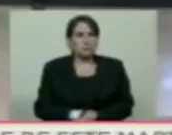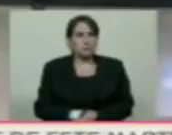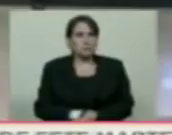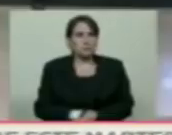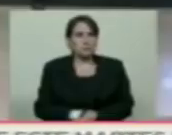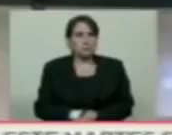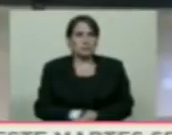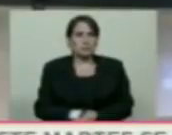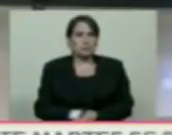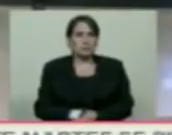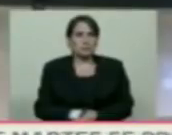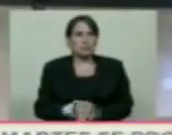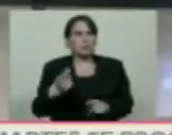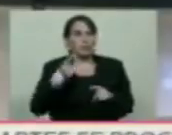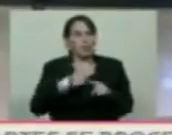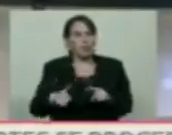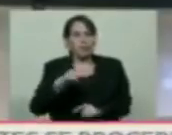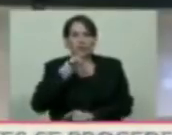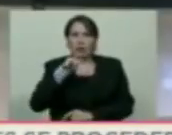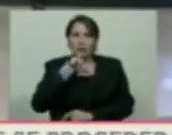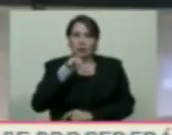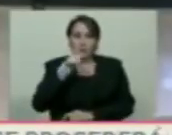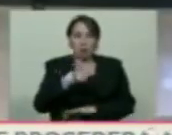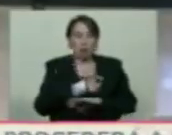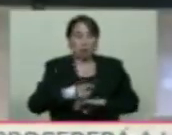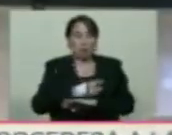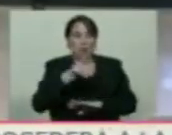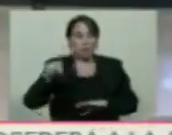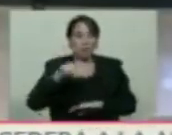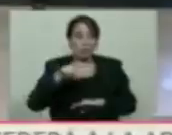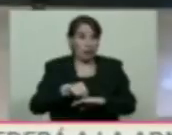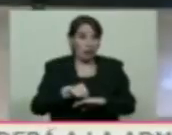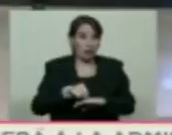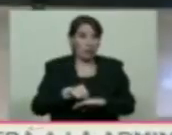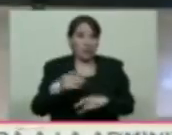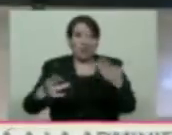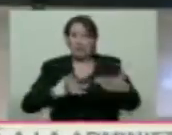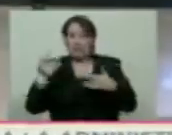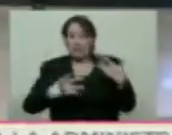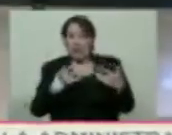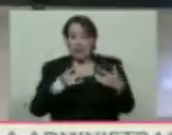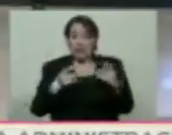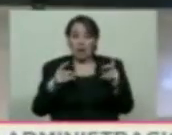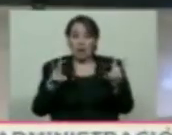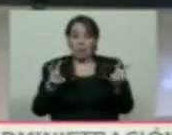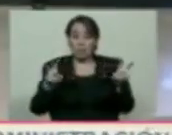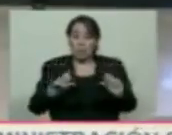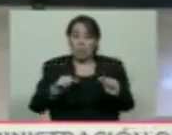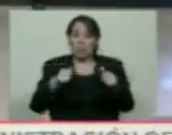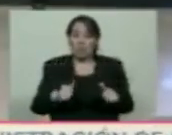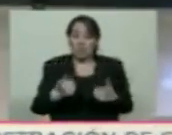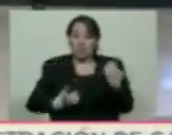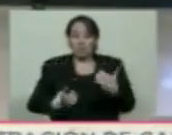Y en otras informaciones les comentamos que el Gobierno Nacional anunció la reprogramación de las actividades escolares a partir de este miércoles 3 de abril,